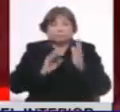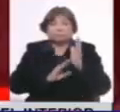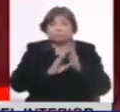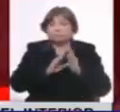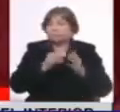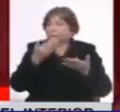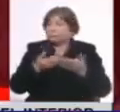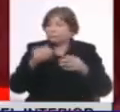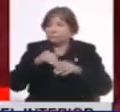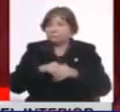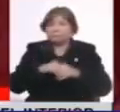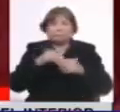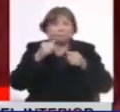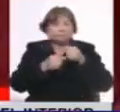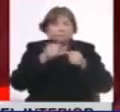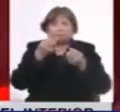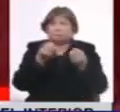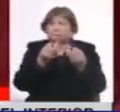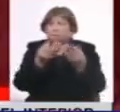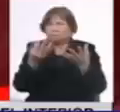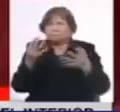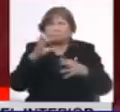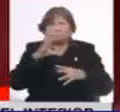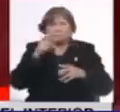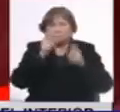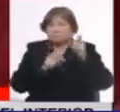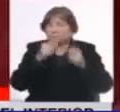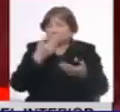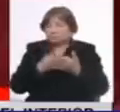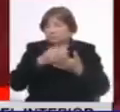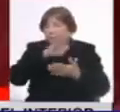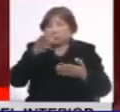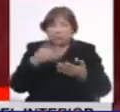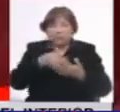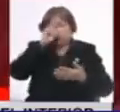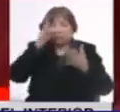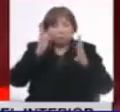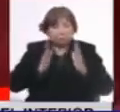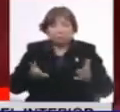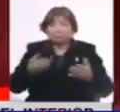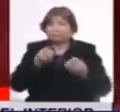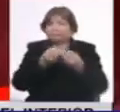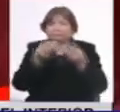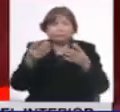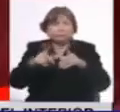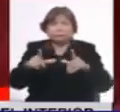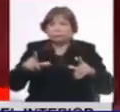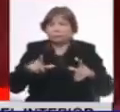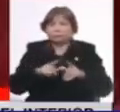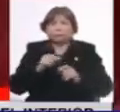superada en número por la delincuencia. Eso le consta a todos los peruanos, porque en muchos